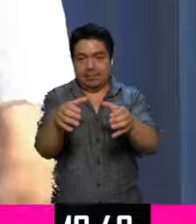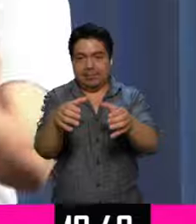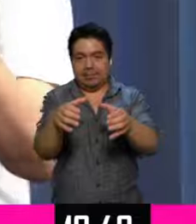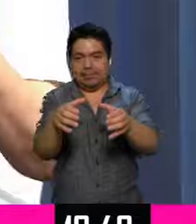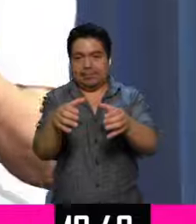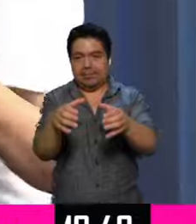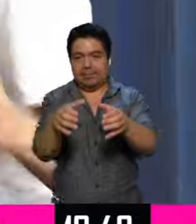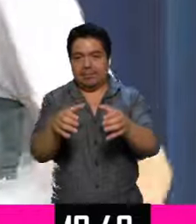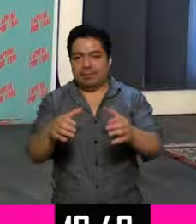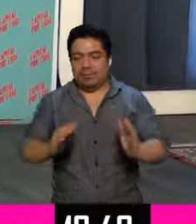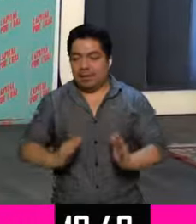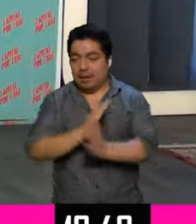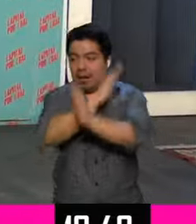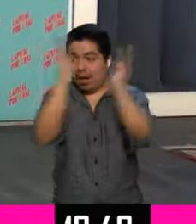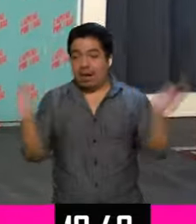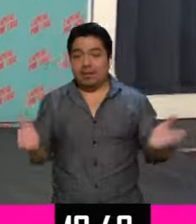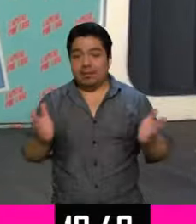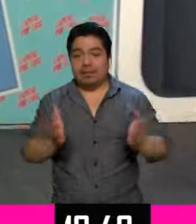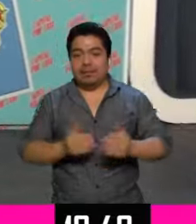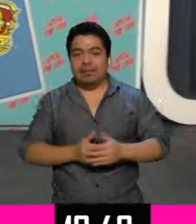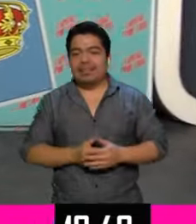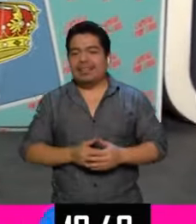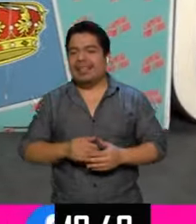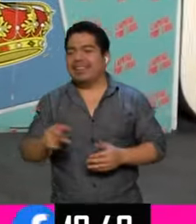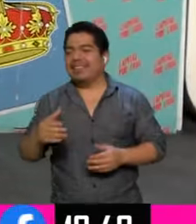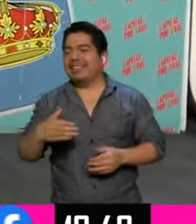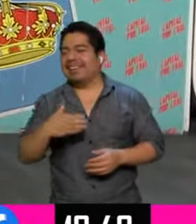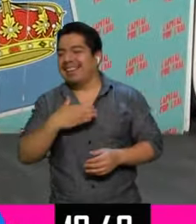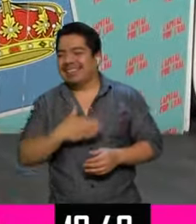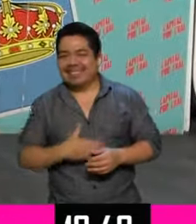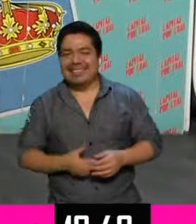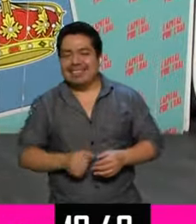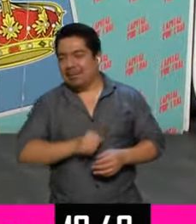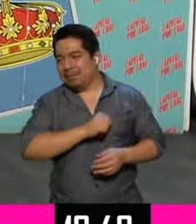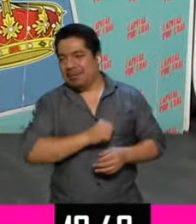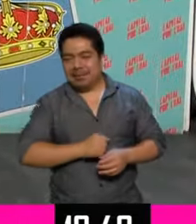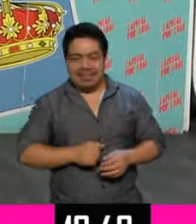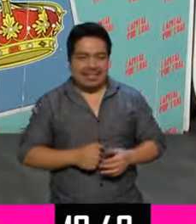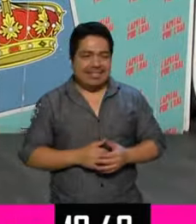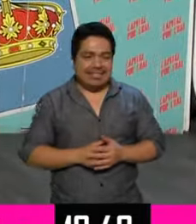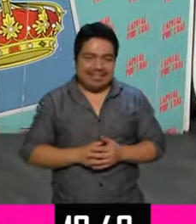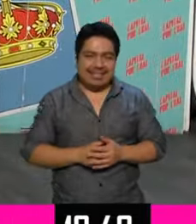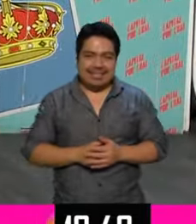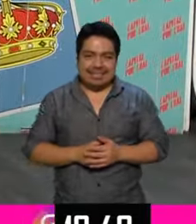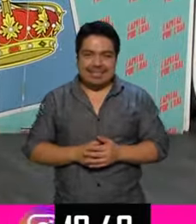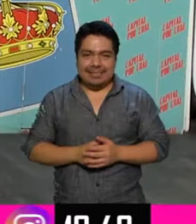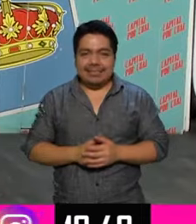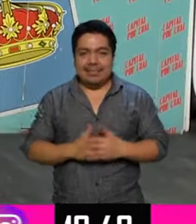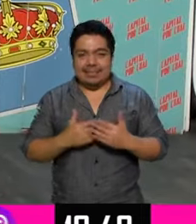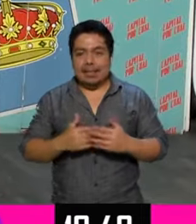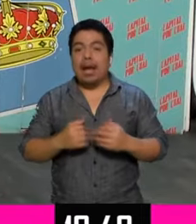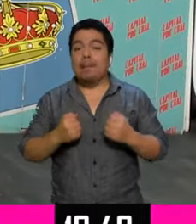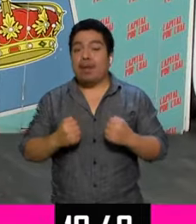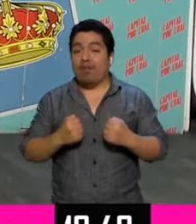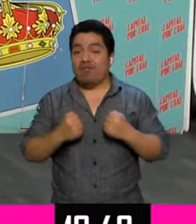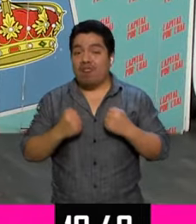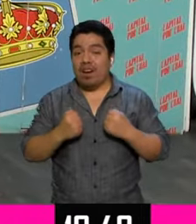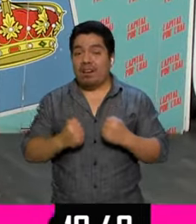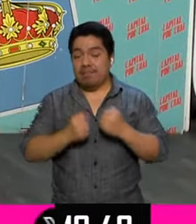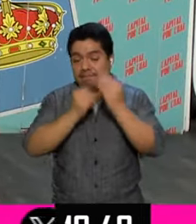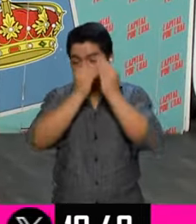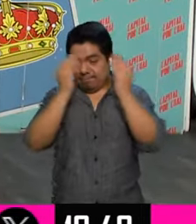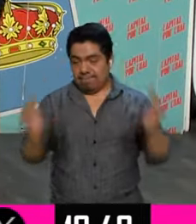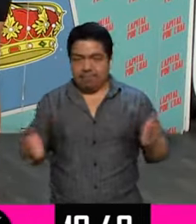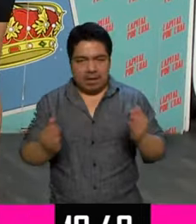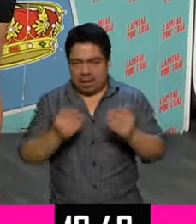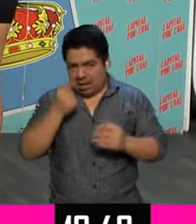apriétale fuerte. Sí, fácil. No, digo, baboso, para que veamos todos. No, o sea, oiga. O sea, pero con fuerza. Sí, y es mucho